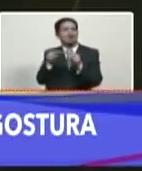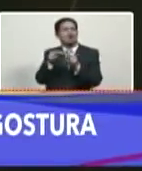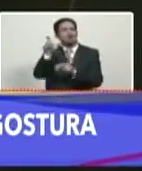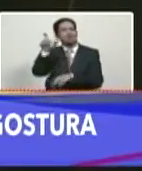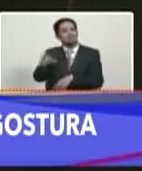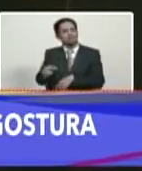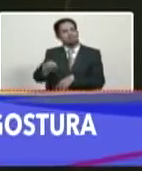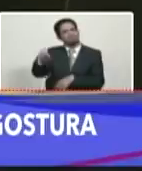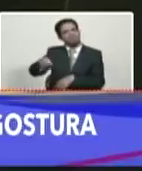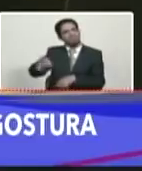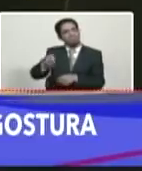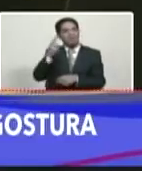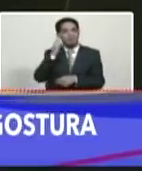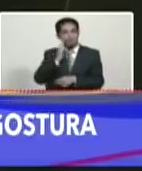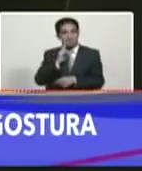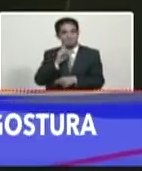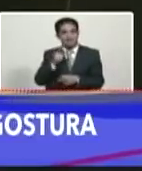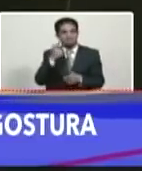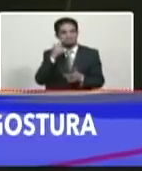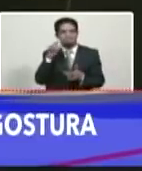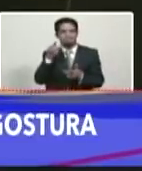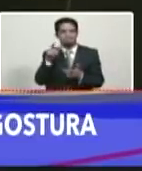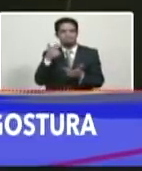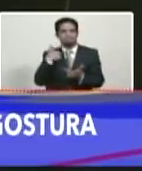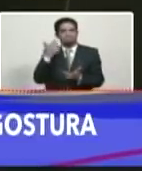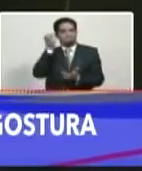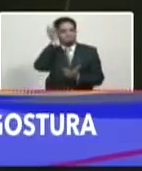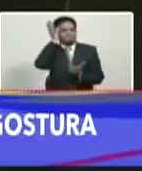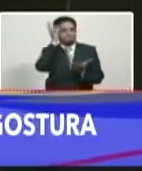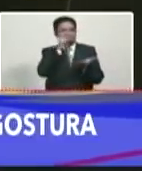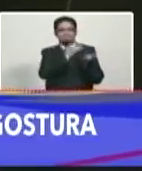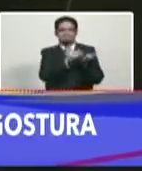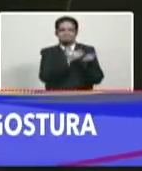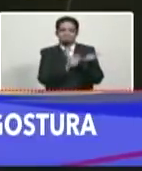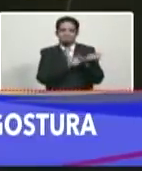describió en su poema, el gran Andrés Eloy Blanco,